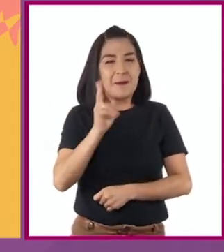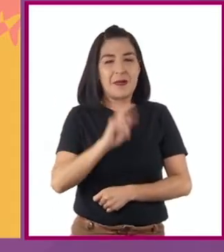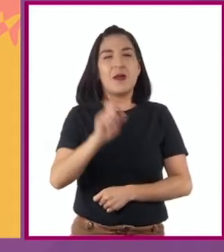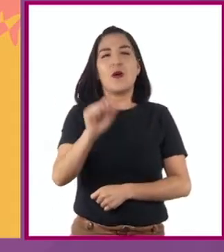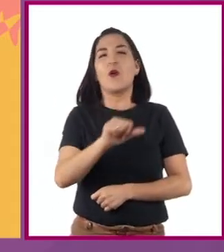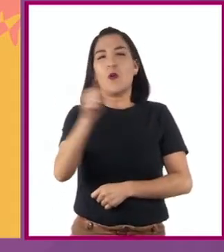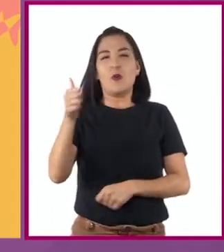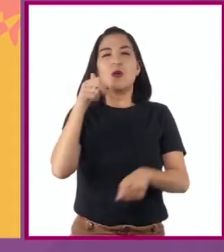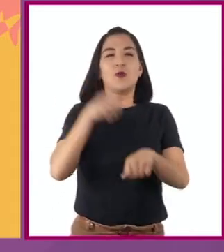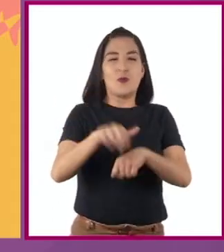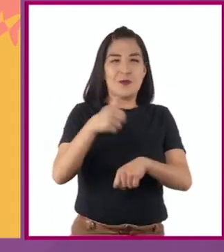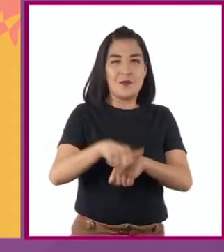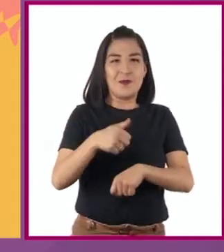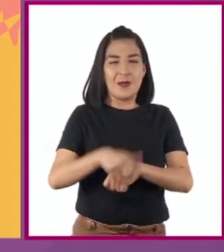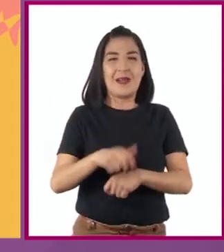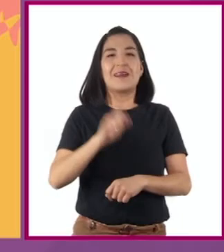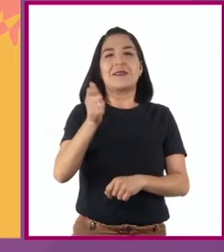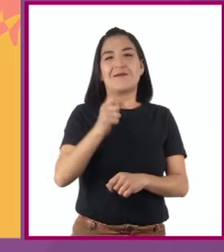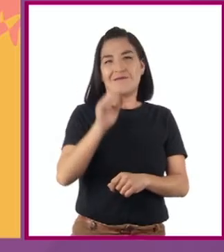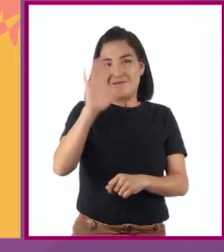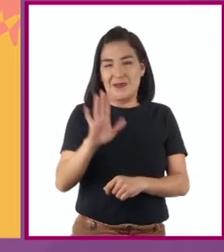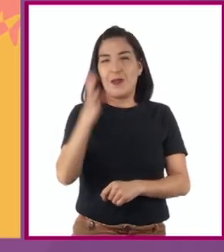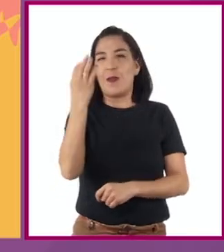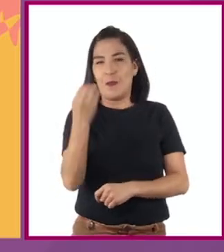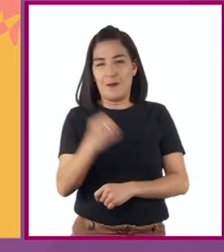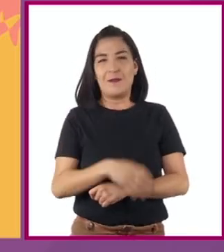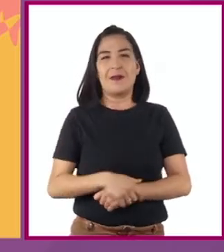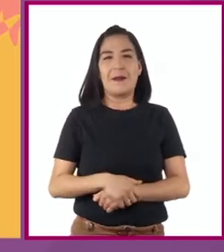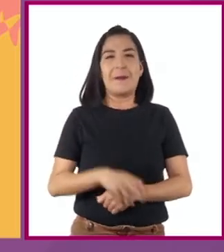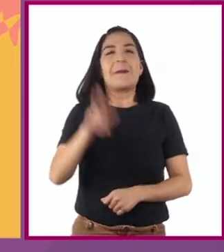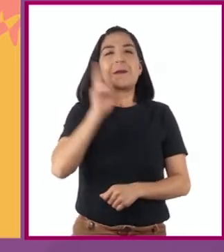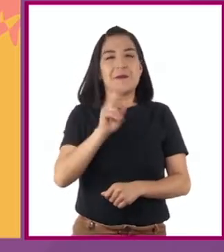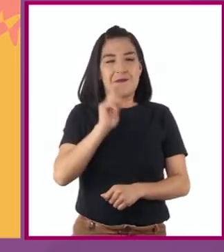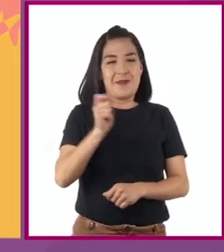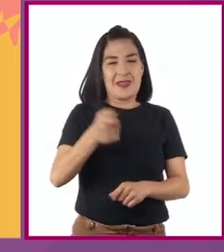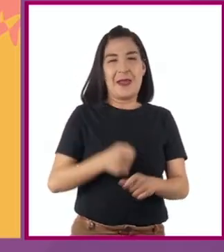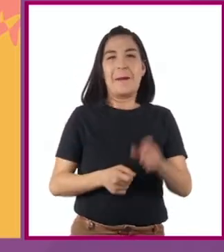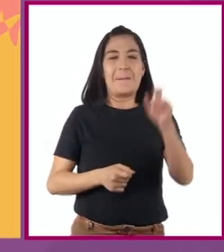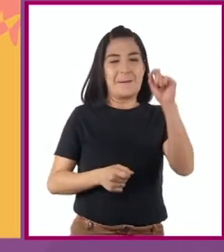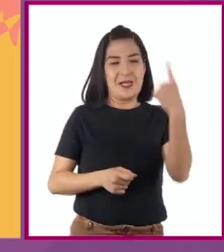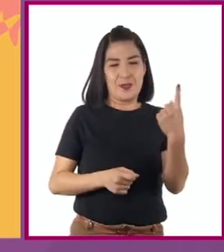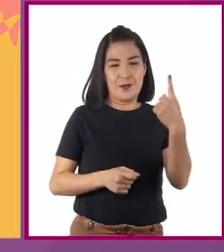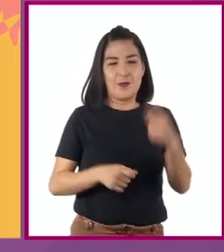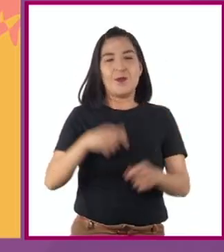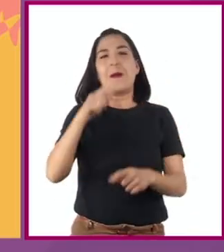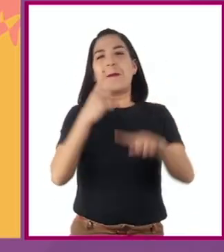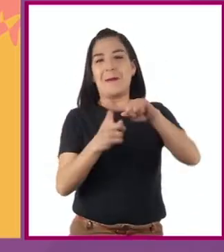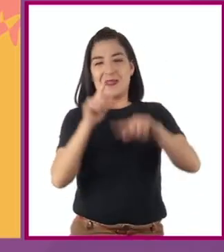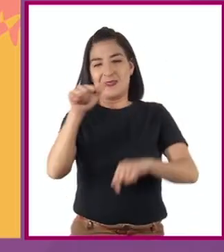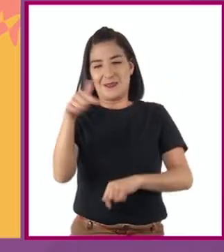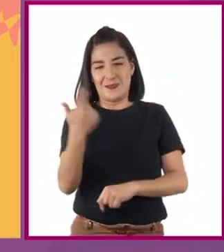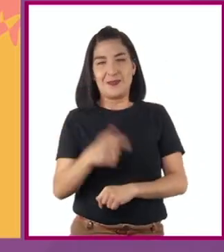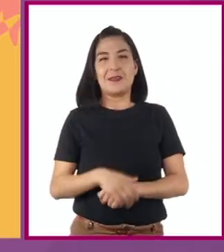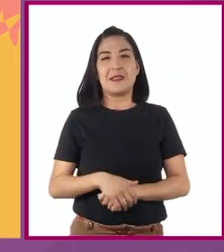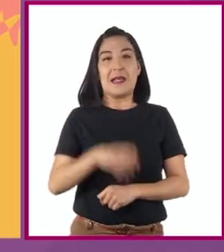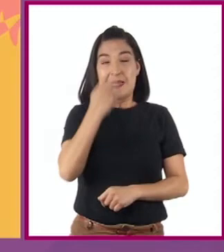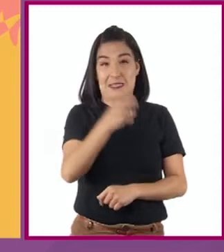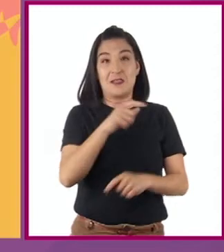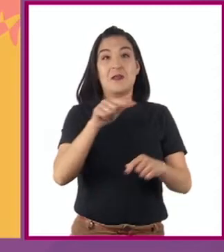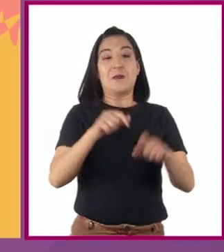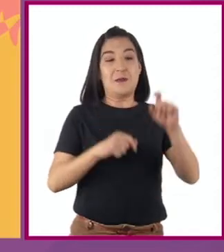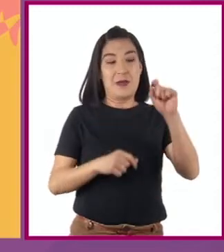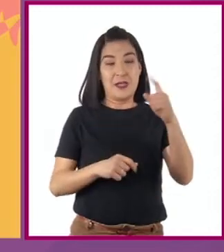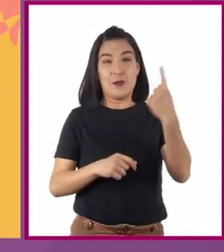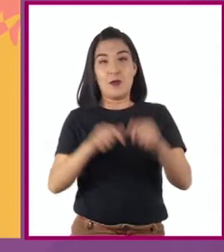otros números cuya diferencia sea 9. Intentemos con 21 y 12. Con estos números cumplimos